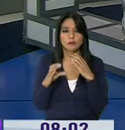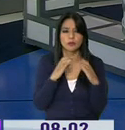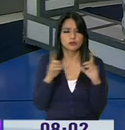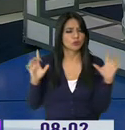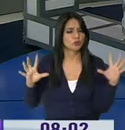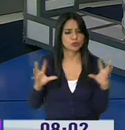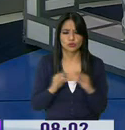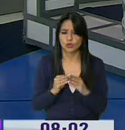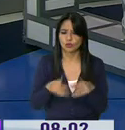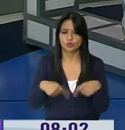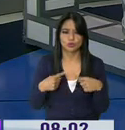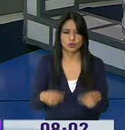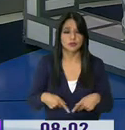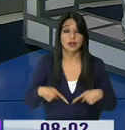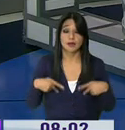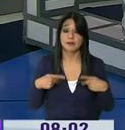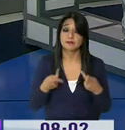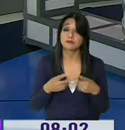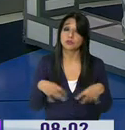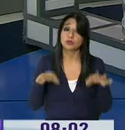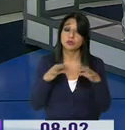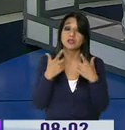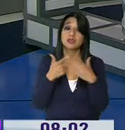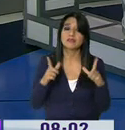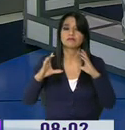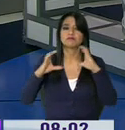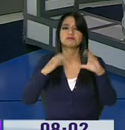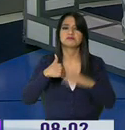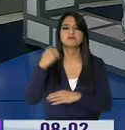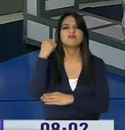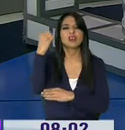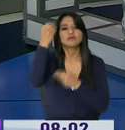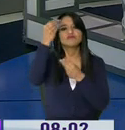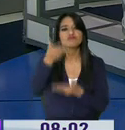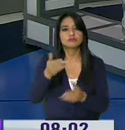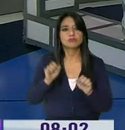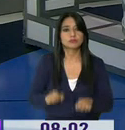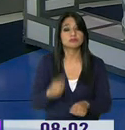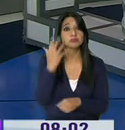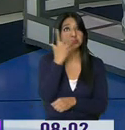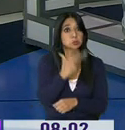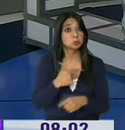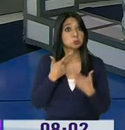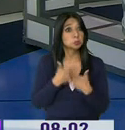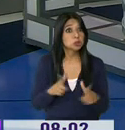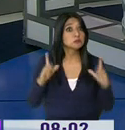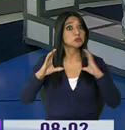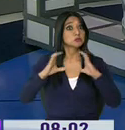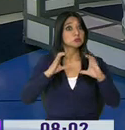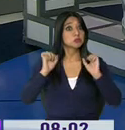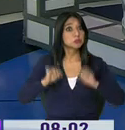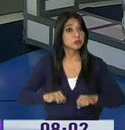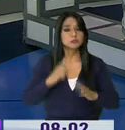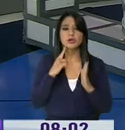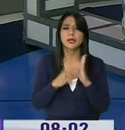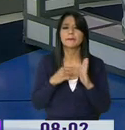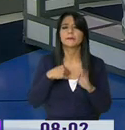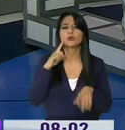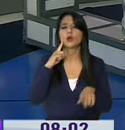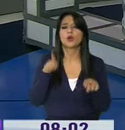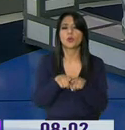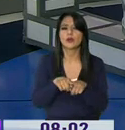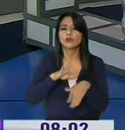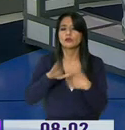sino en todos los niveles es necesaria la libertad de expresión. Uno tiene el derecho de expresar. Y eso es lindo, eso es lindo. Imagínense, nos estuviéramos de acuerdo